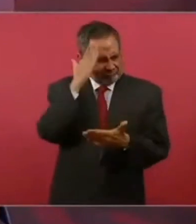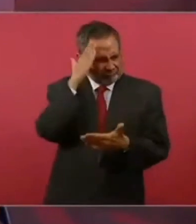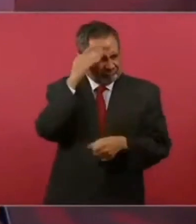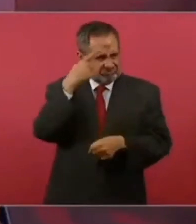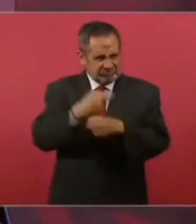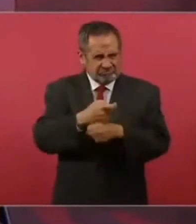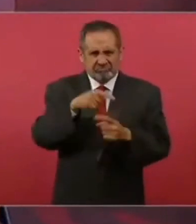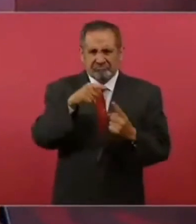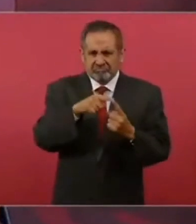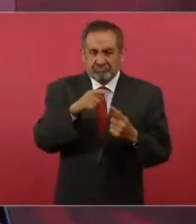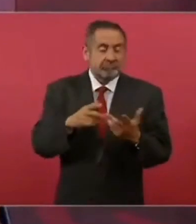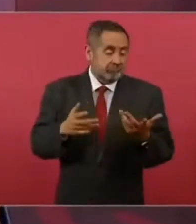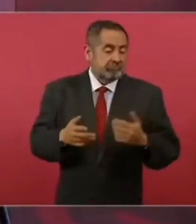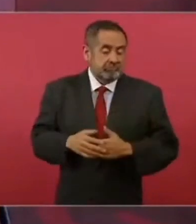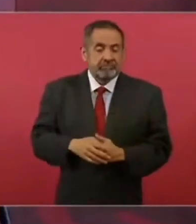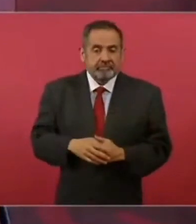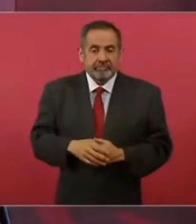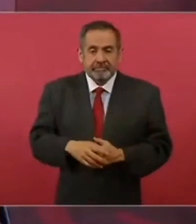y todos